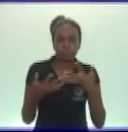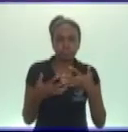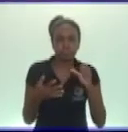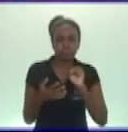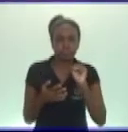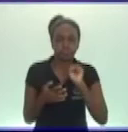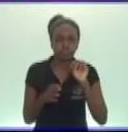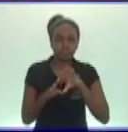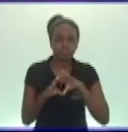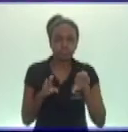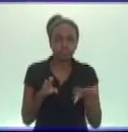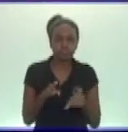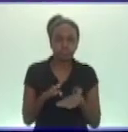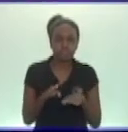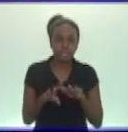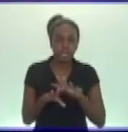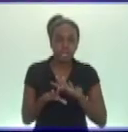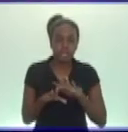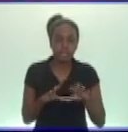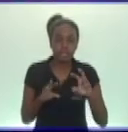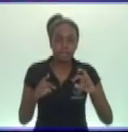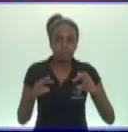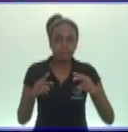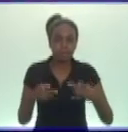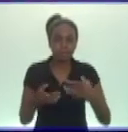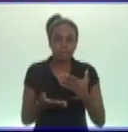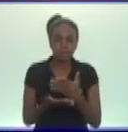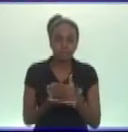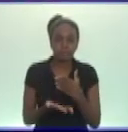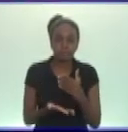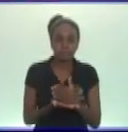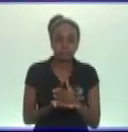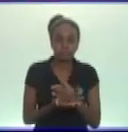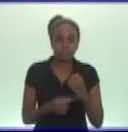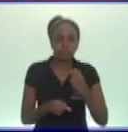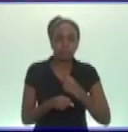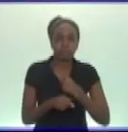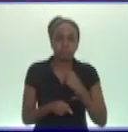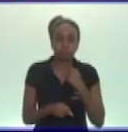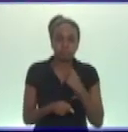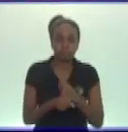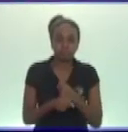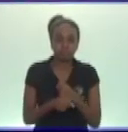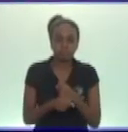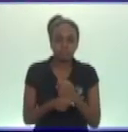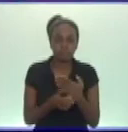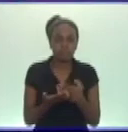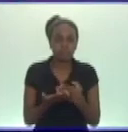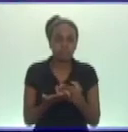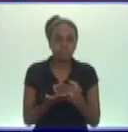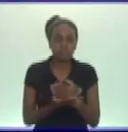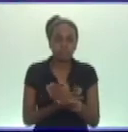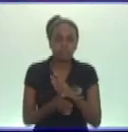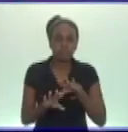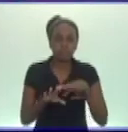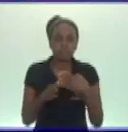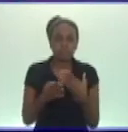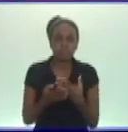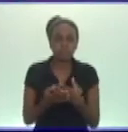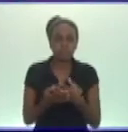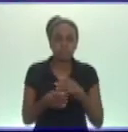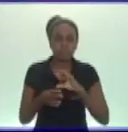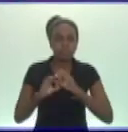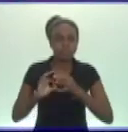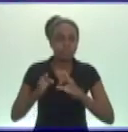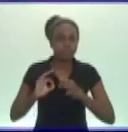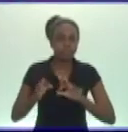subordinación sustantiva, ya que para el próximo encuentro vamos a trabajar, vamos a continuar sistematizando en contenidos